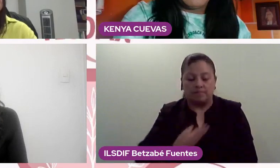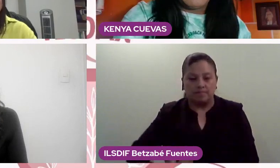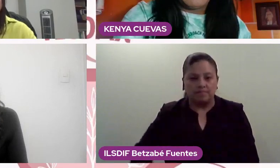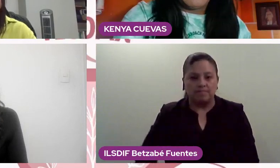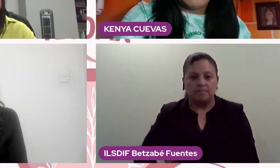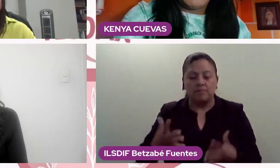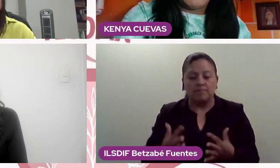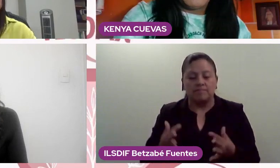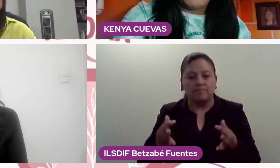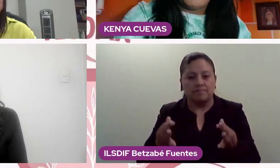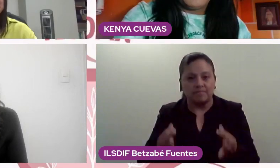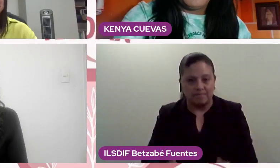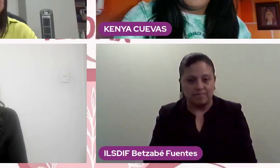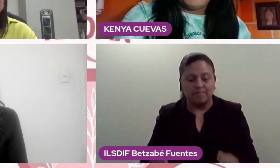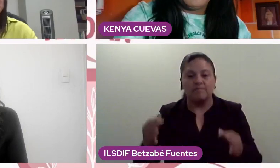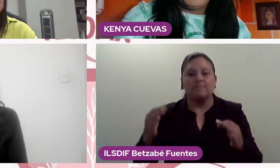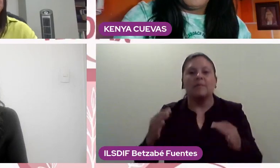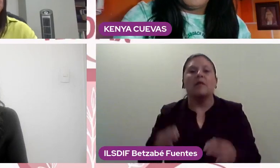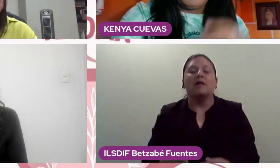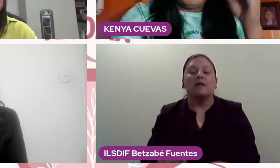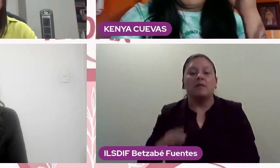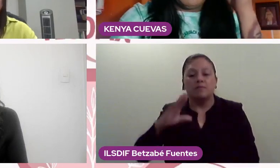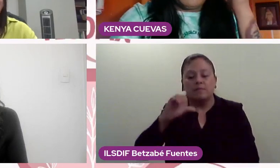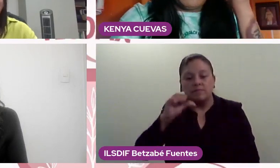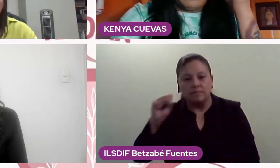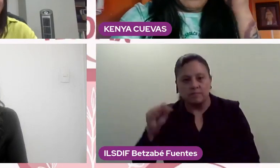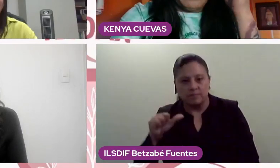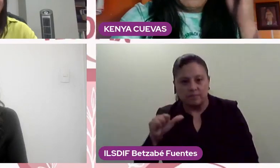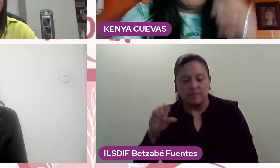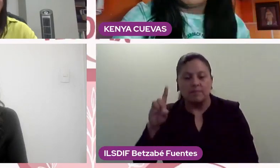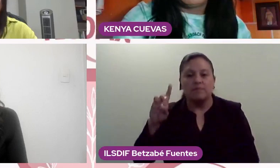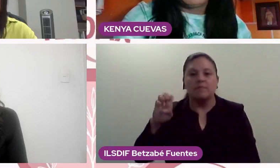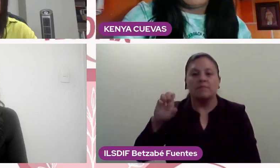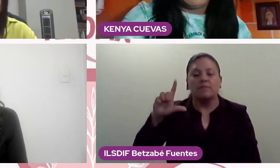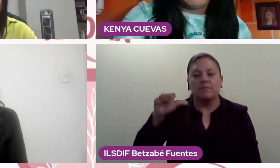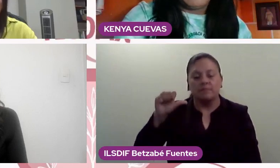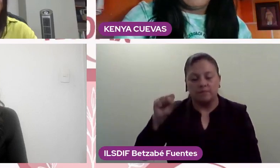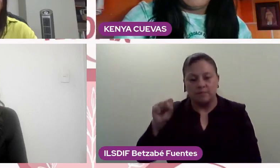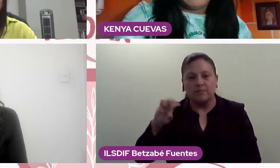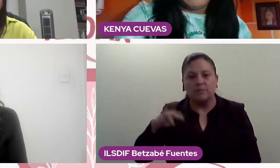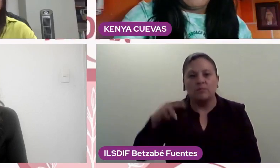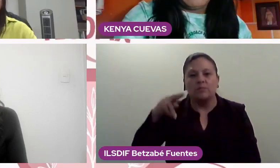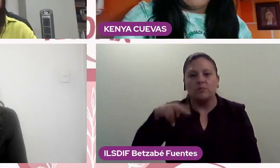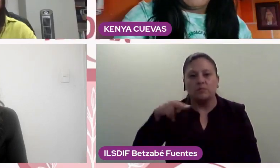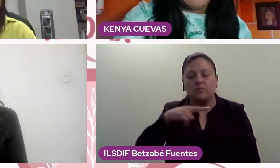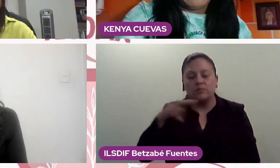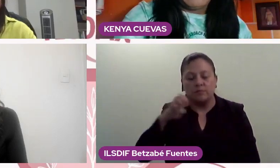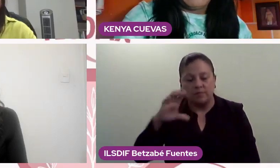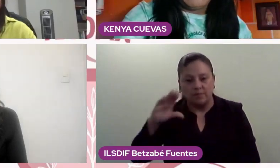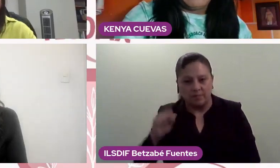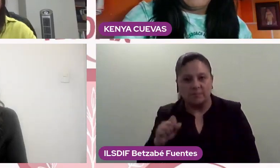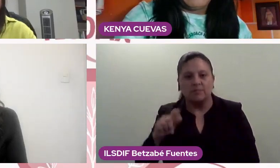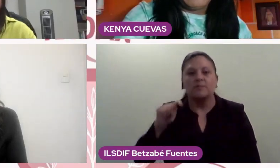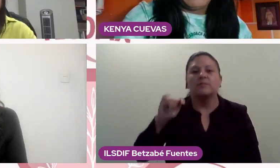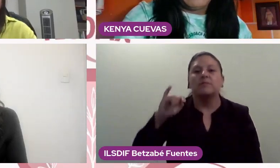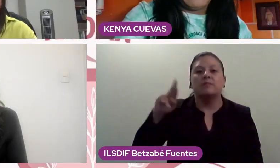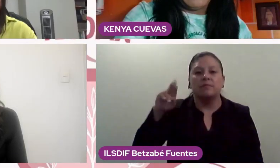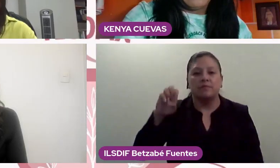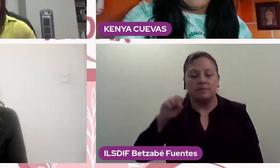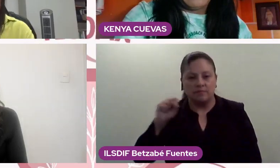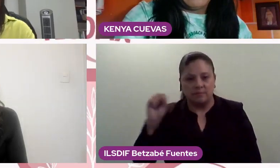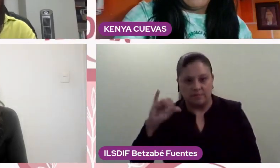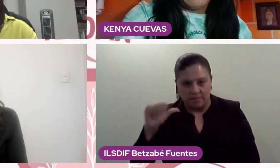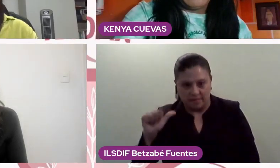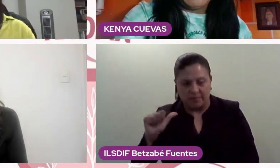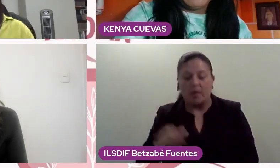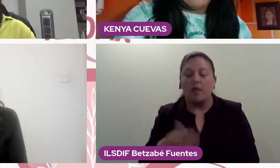de Casa de las Muñecas Tiresias. Y antes de ceder el uso de la voz querida Kenia, me